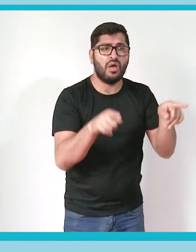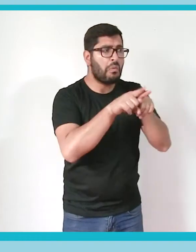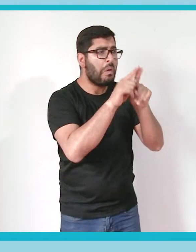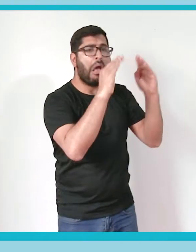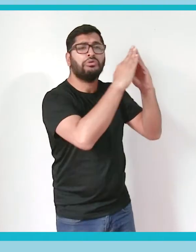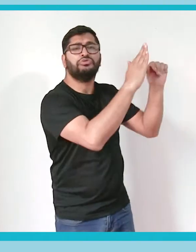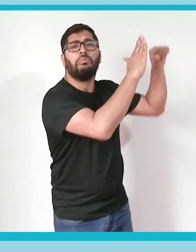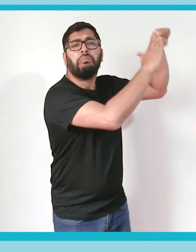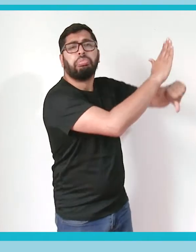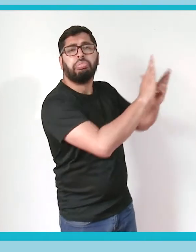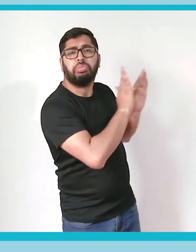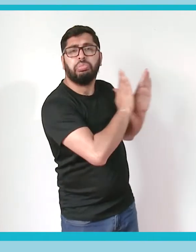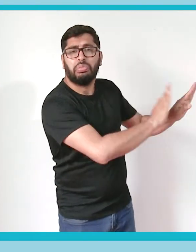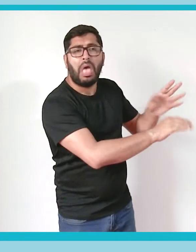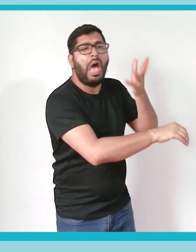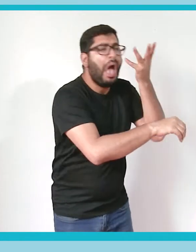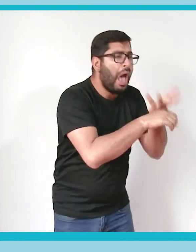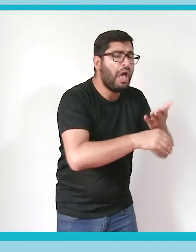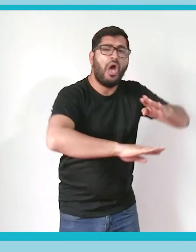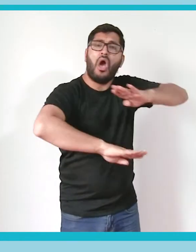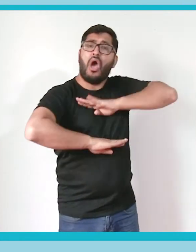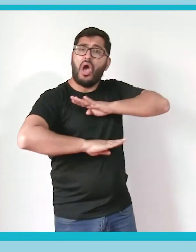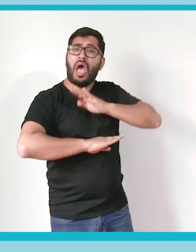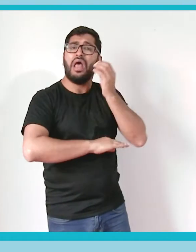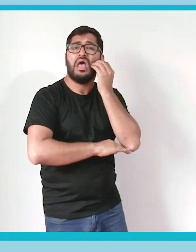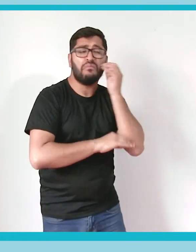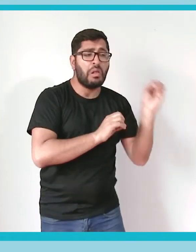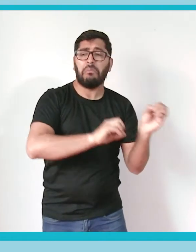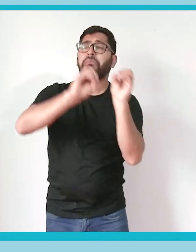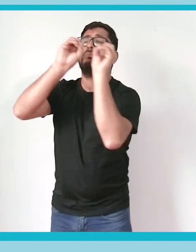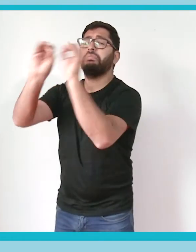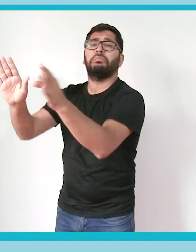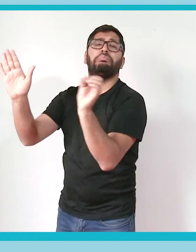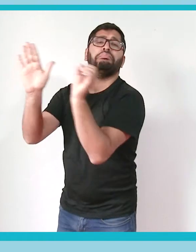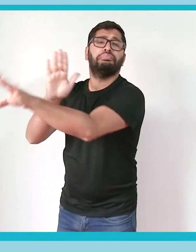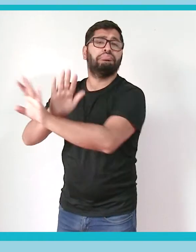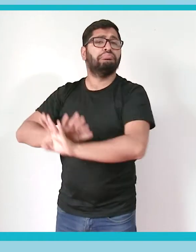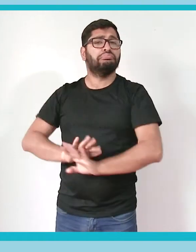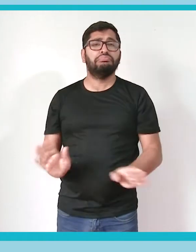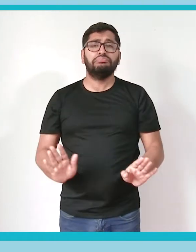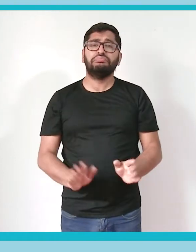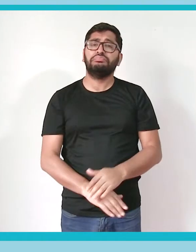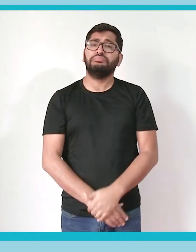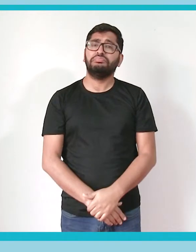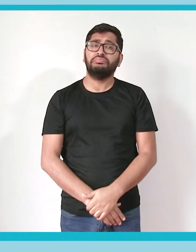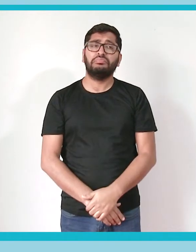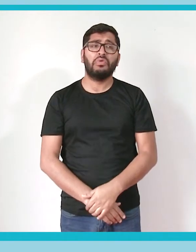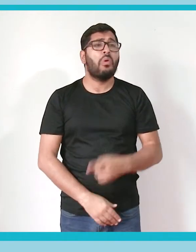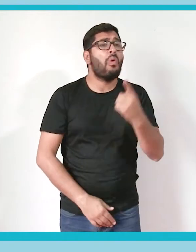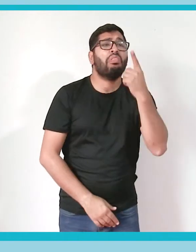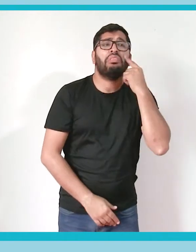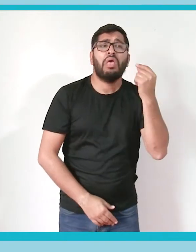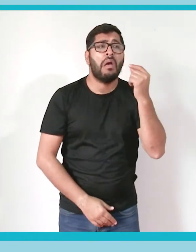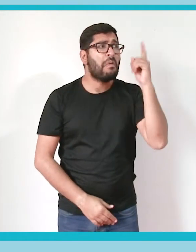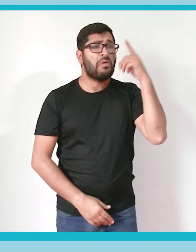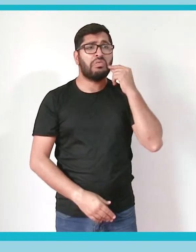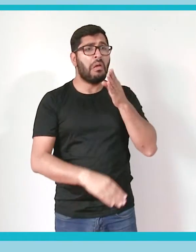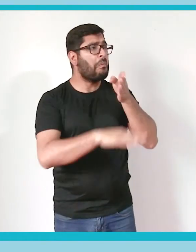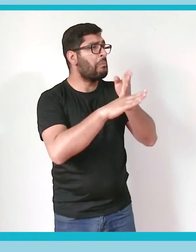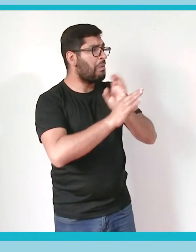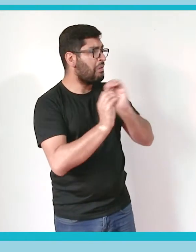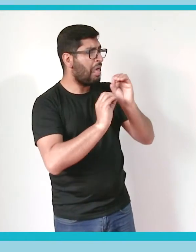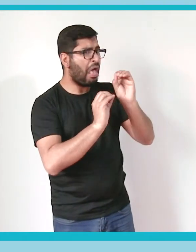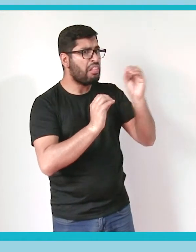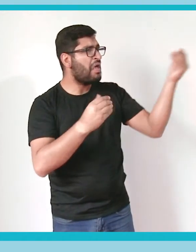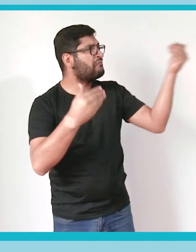abuelas generalmente están encerradas. Y si hay un hogar de abuelos, allá lo llevan. Sí. Lo ven los primeros días,